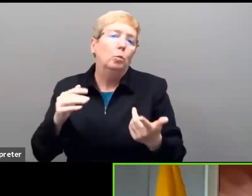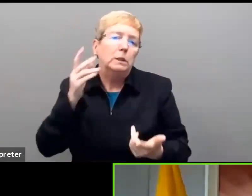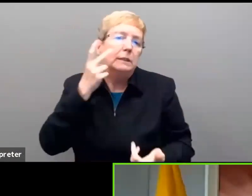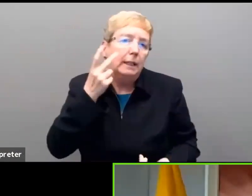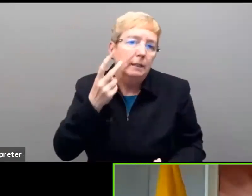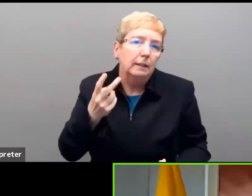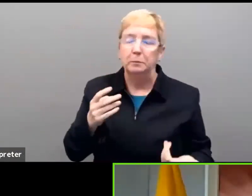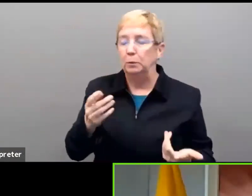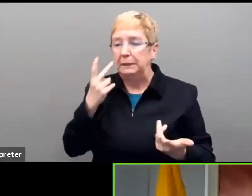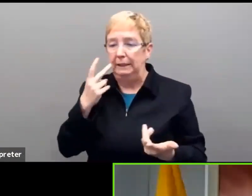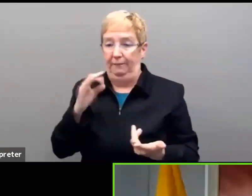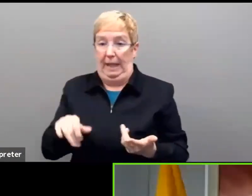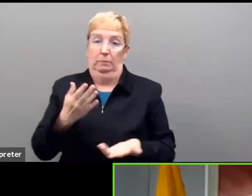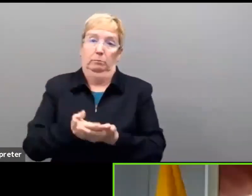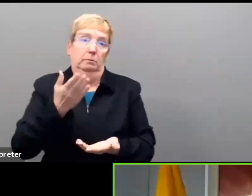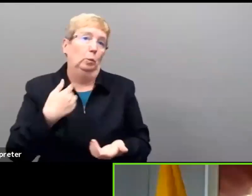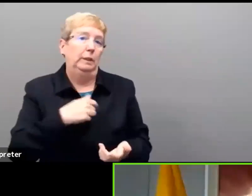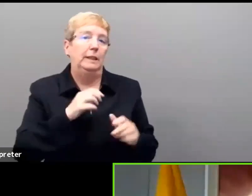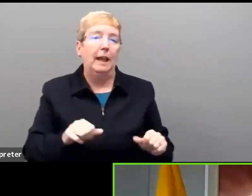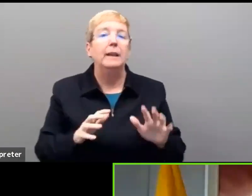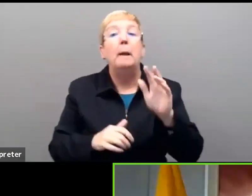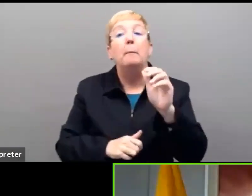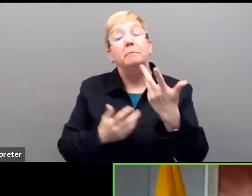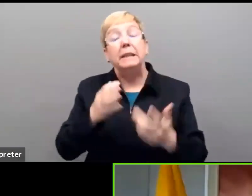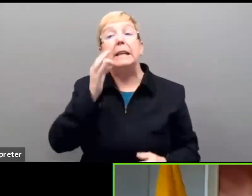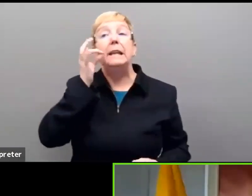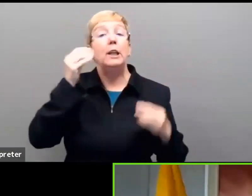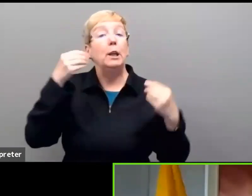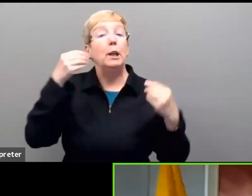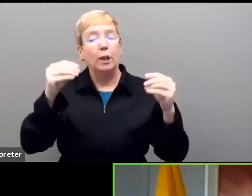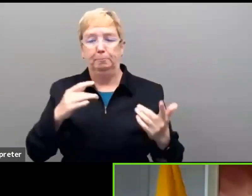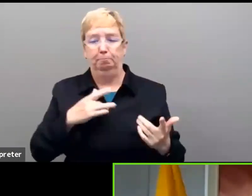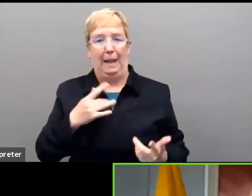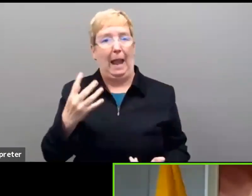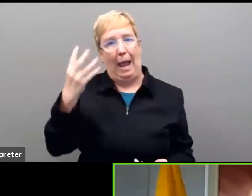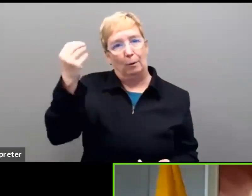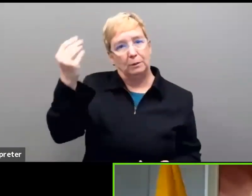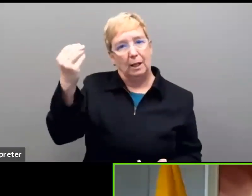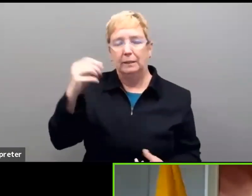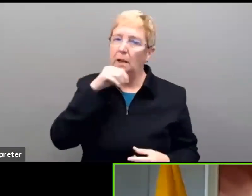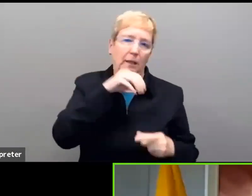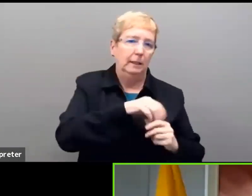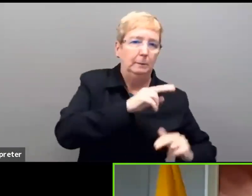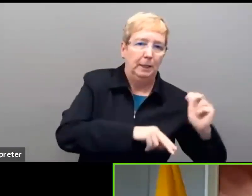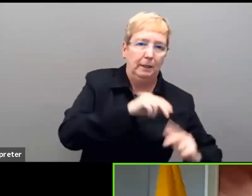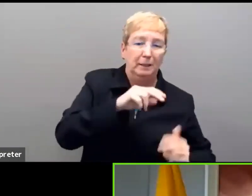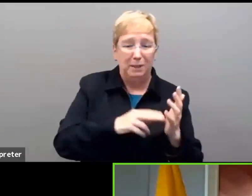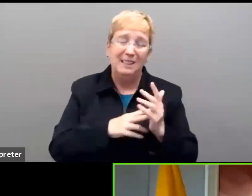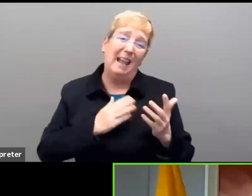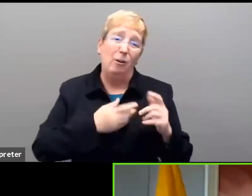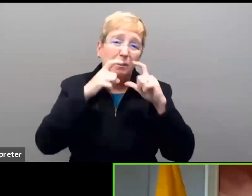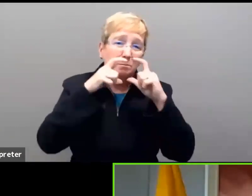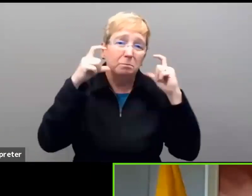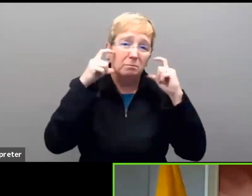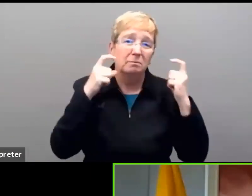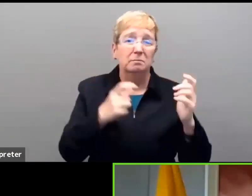¿Qué va a pasar con los hospitales locales? El llevar el registro de los eventos que generan muchos contagios